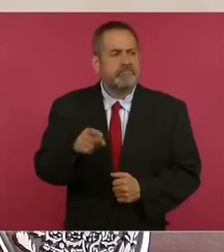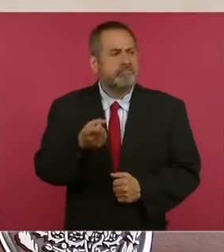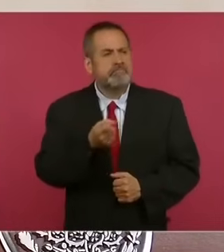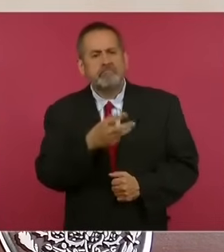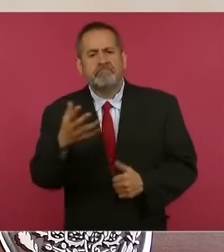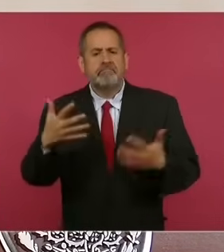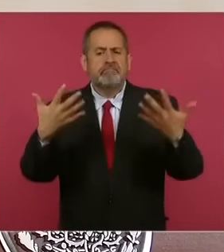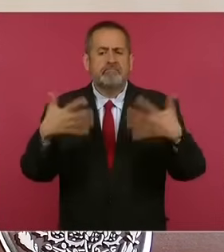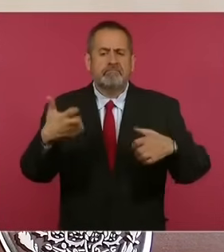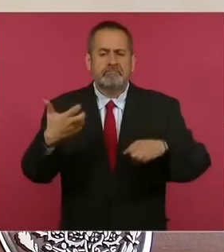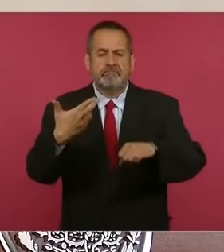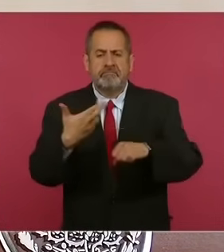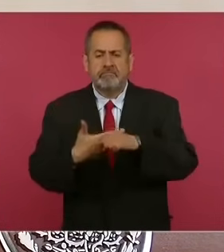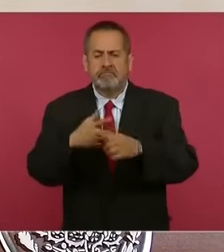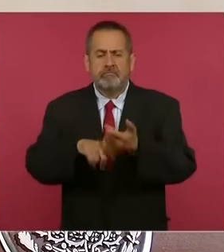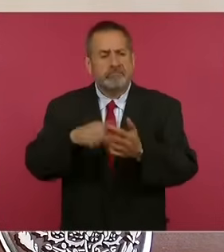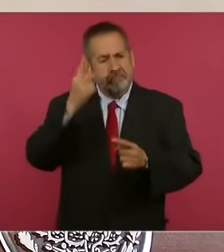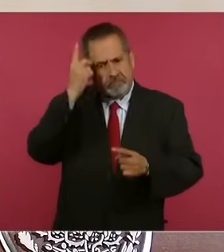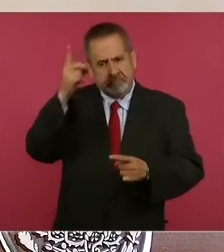empresarios